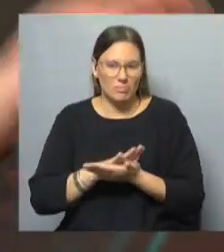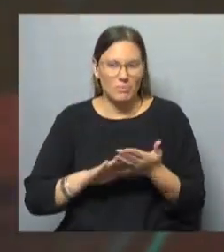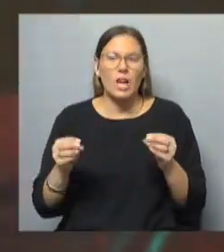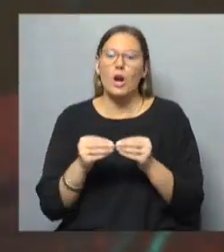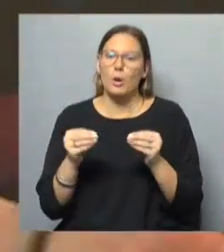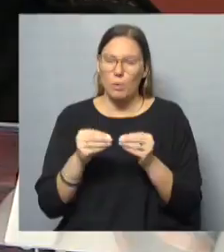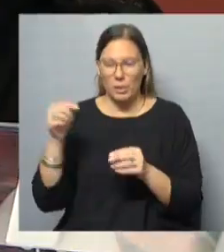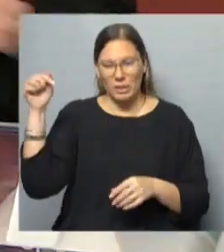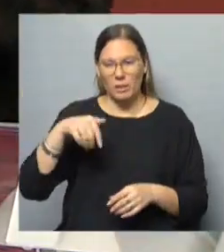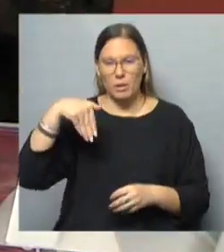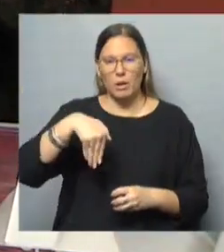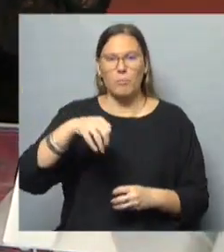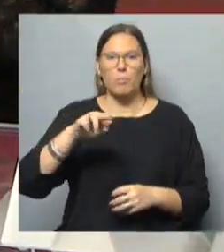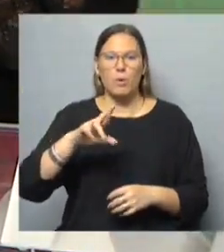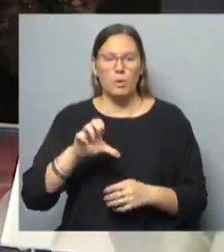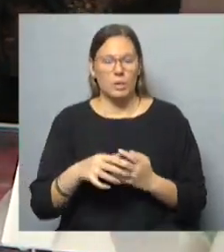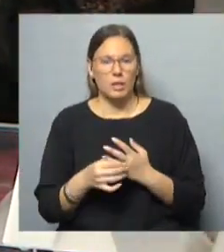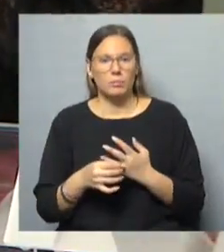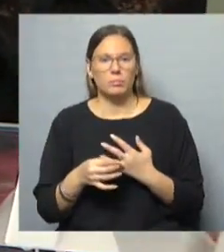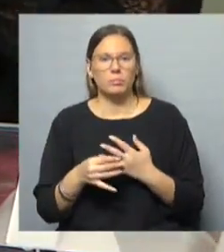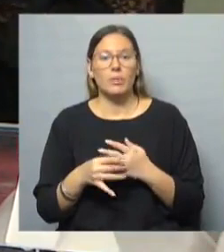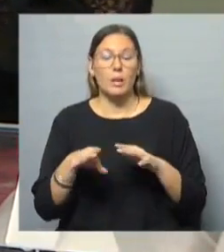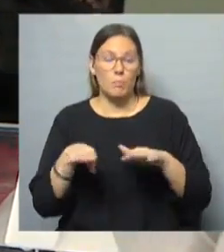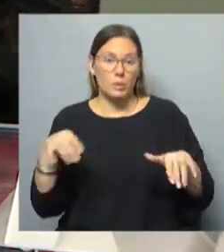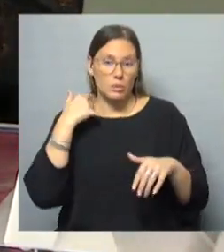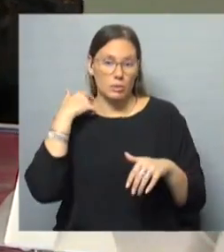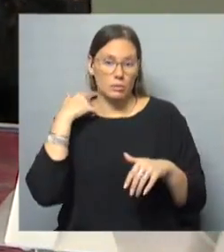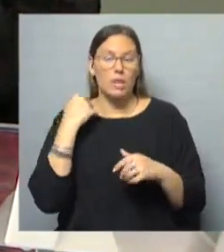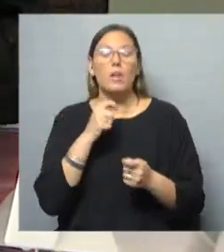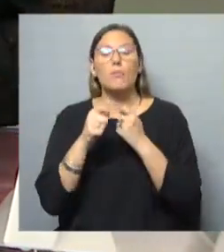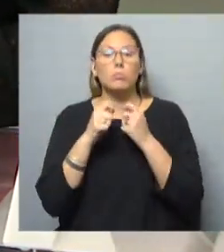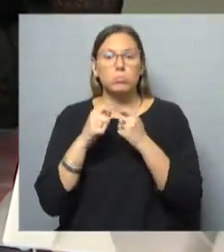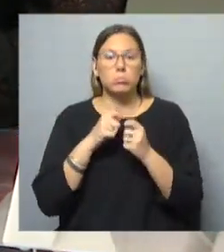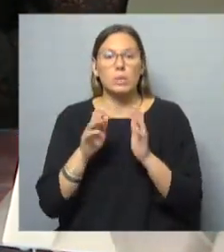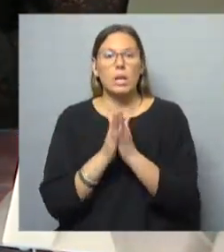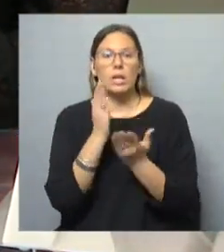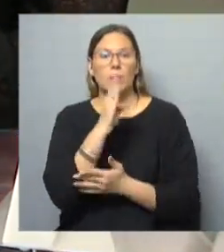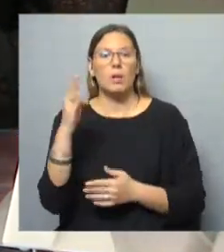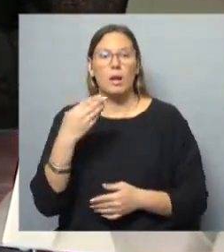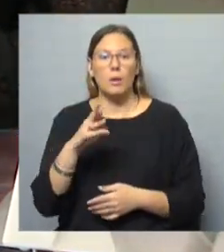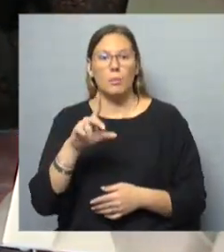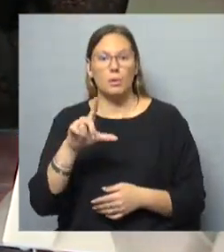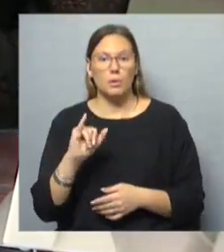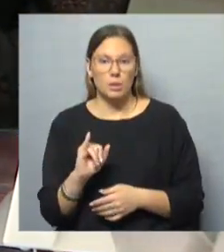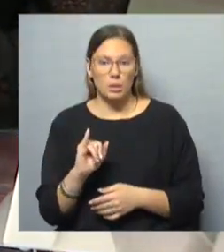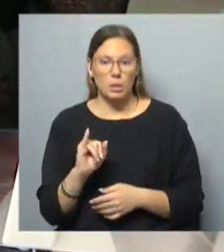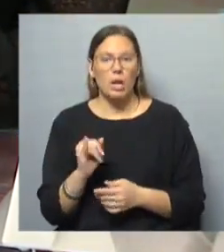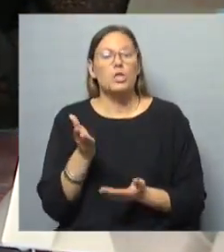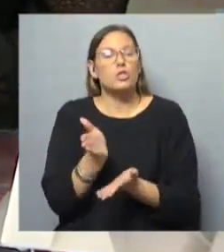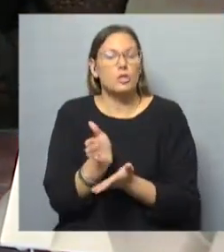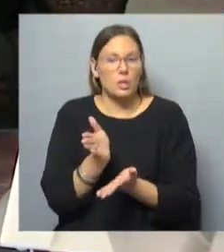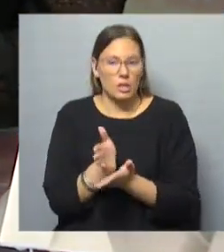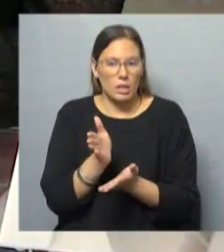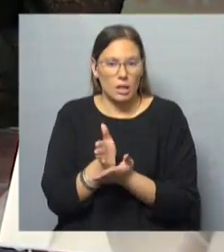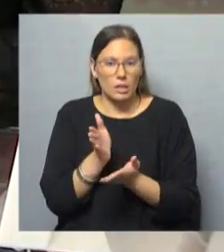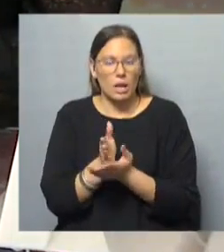La presencia de More acá en el piso, que nos va a estar trayendo una nota sobre la librería Broly. Es una librería solidaria que tiene